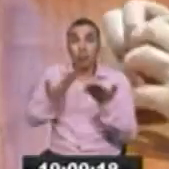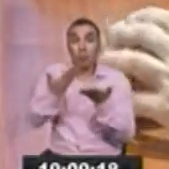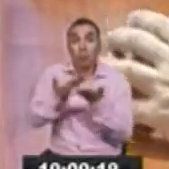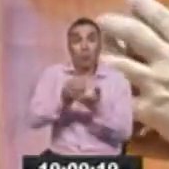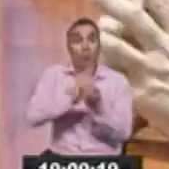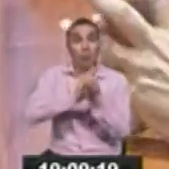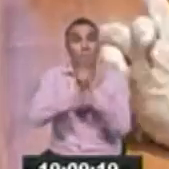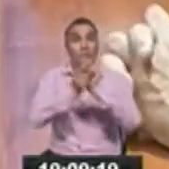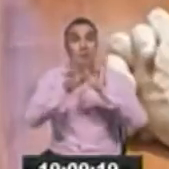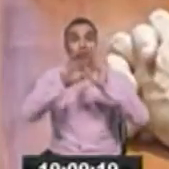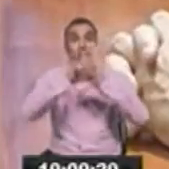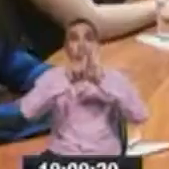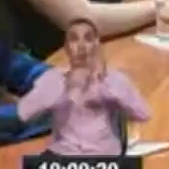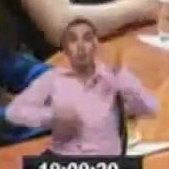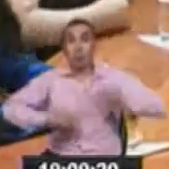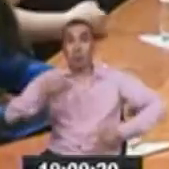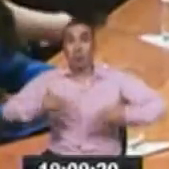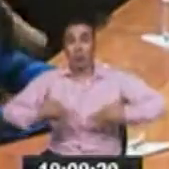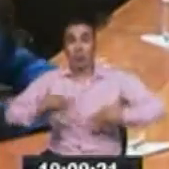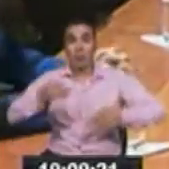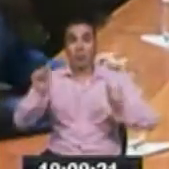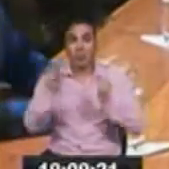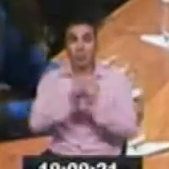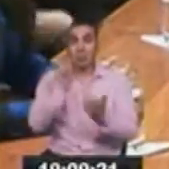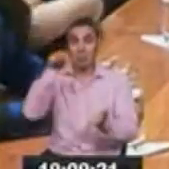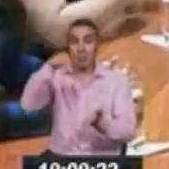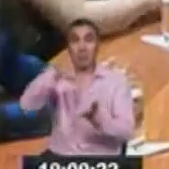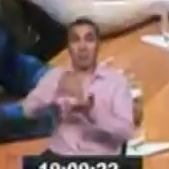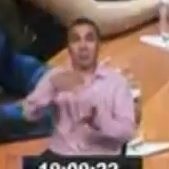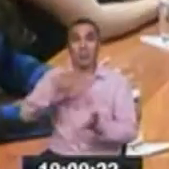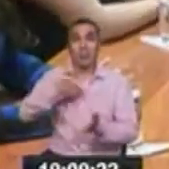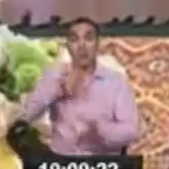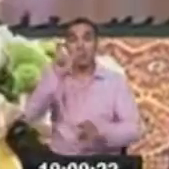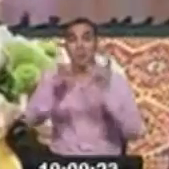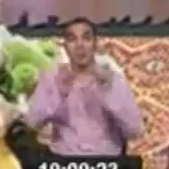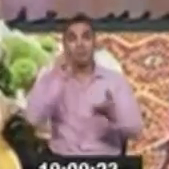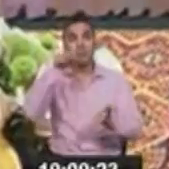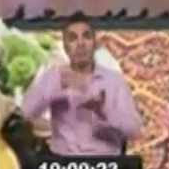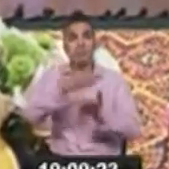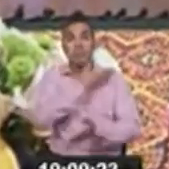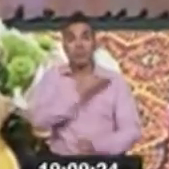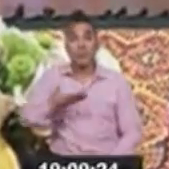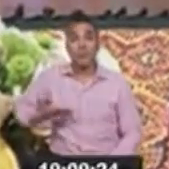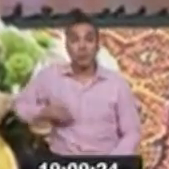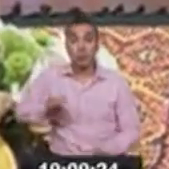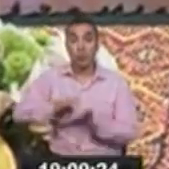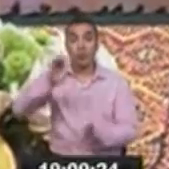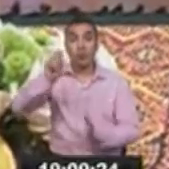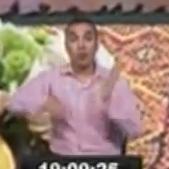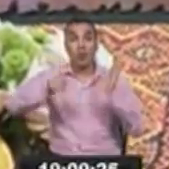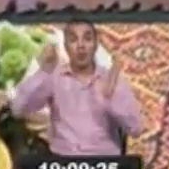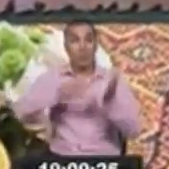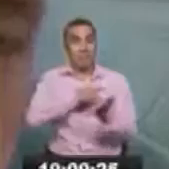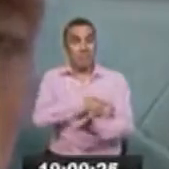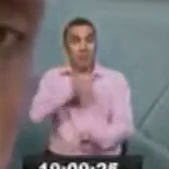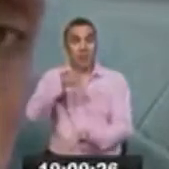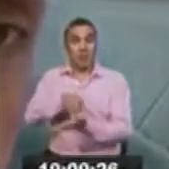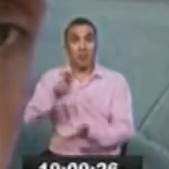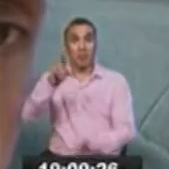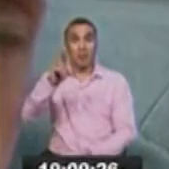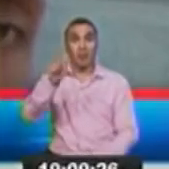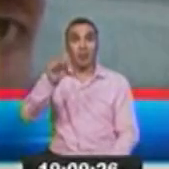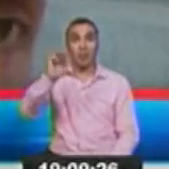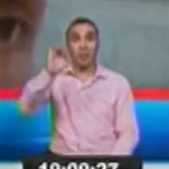al Código Orgánico Integral Penal. Entre los asistentes destacó la presencia del presidente del Colegio de Abogados de Pichincha, Ramiro